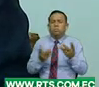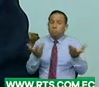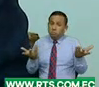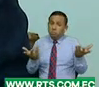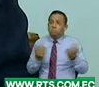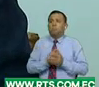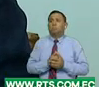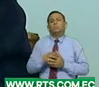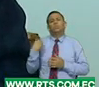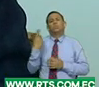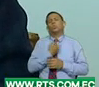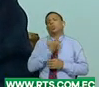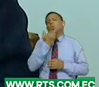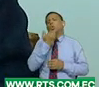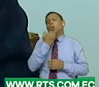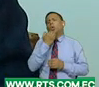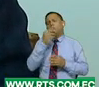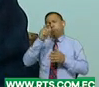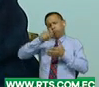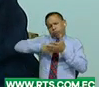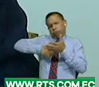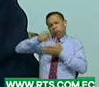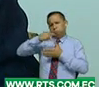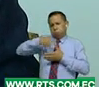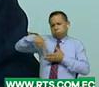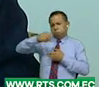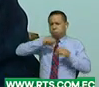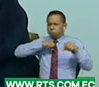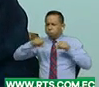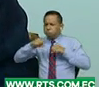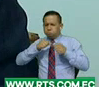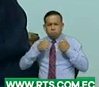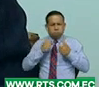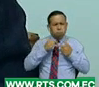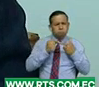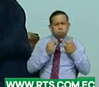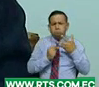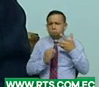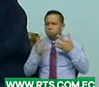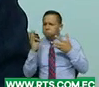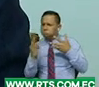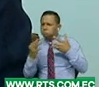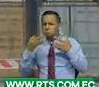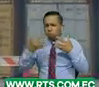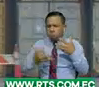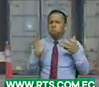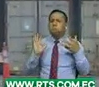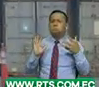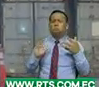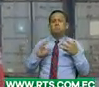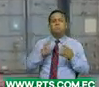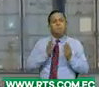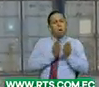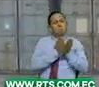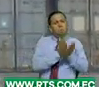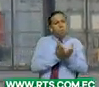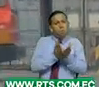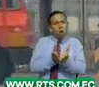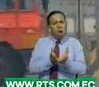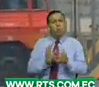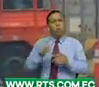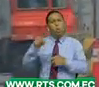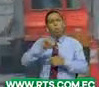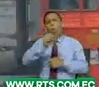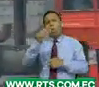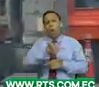altos para fin para fijar estándares óptimos en los cuales todos nuestros puertos tendrán que hacer sus inversiones de